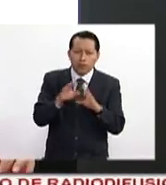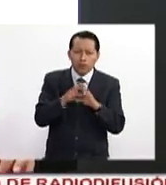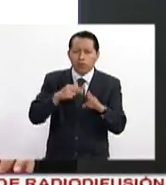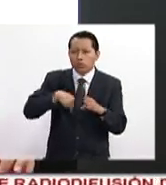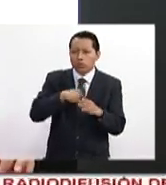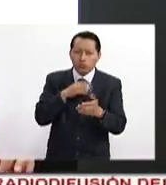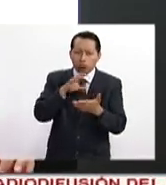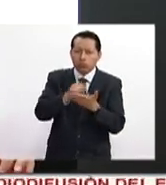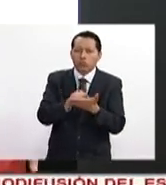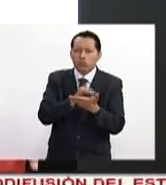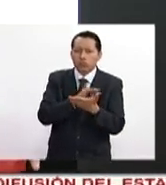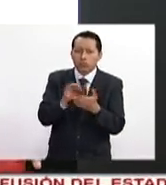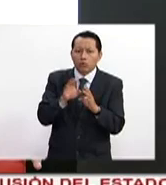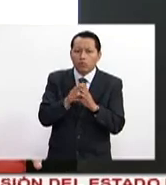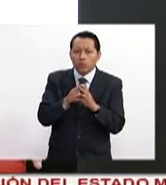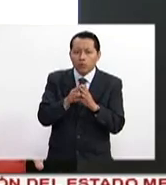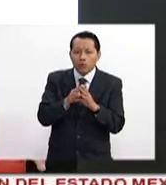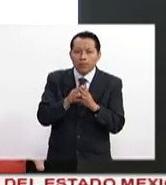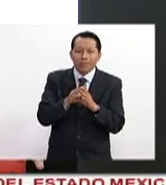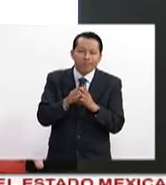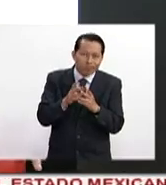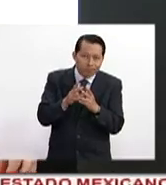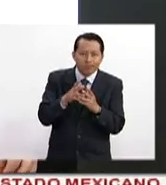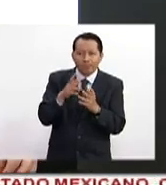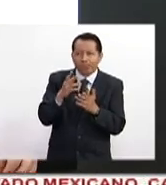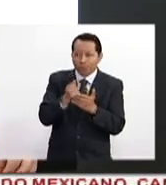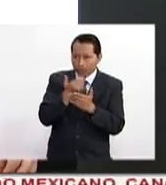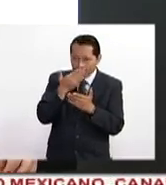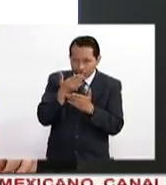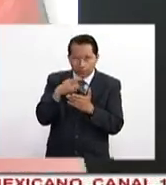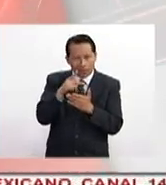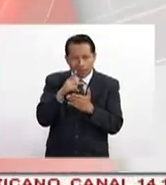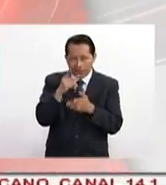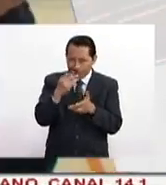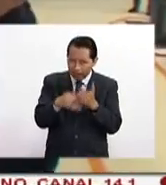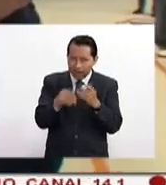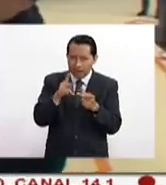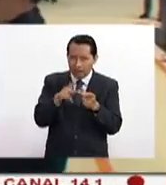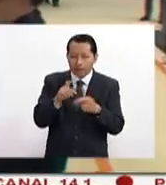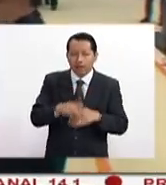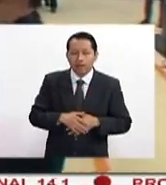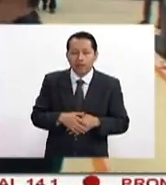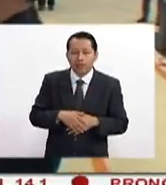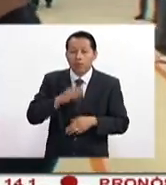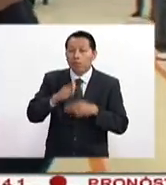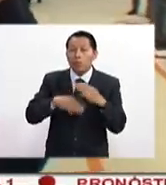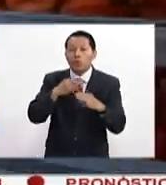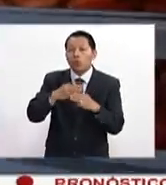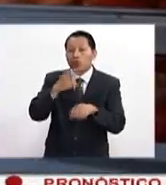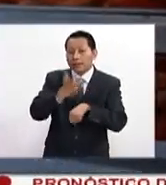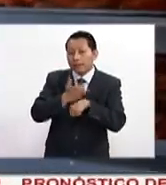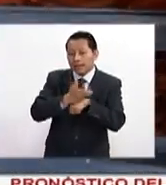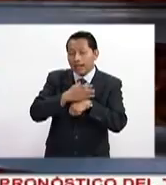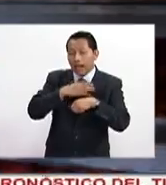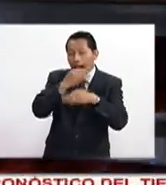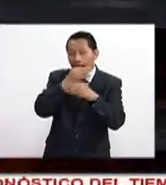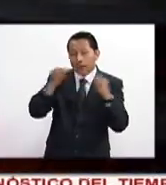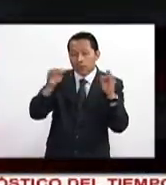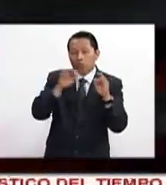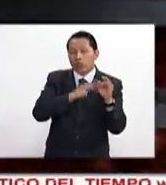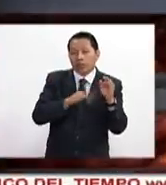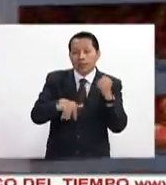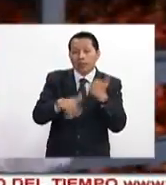logro, era una barra que todavía no estaba perfeccionada, ¿no? En el mundo, Estados Unidos anunció que